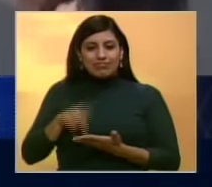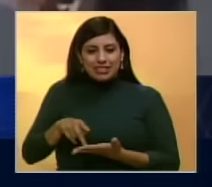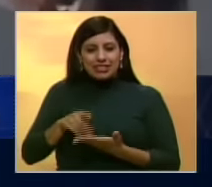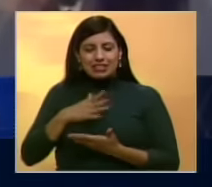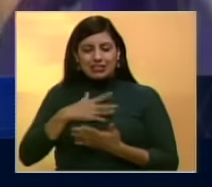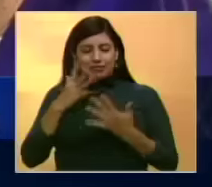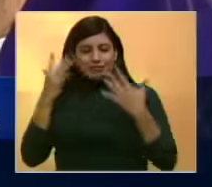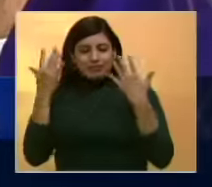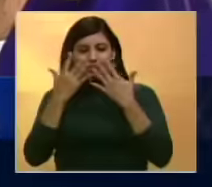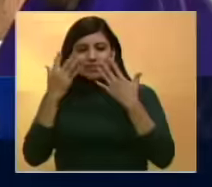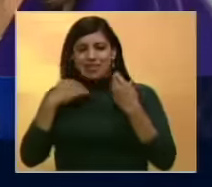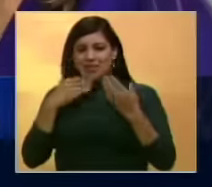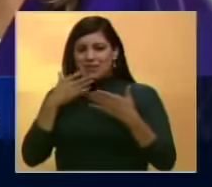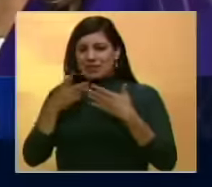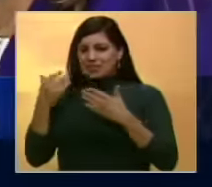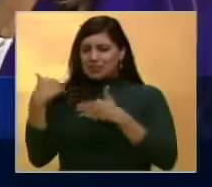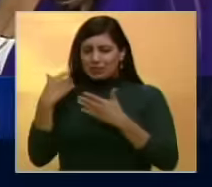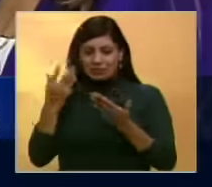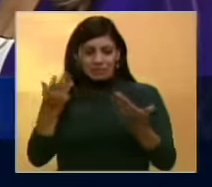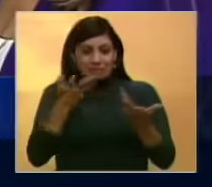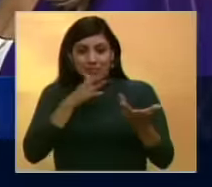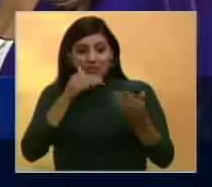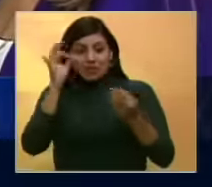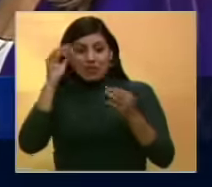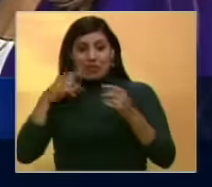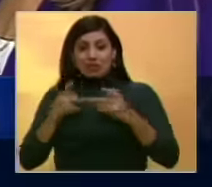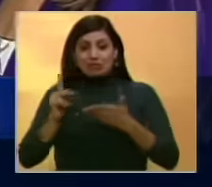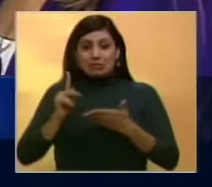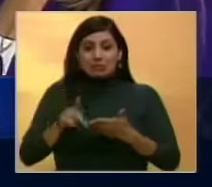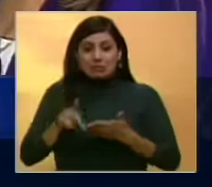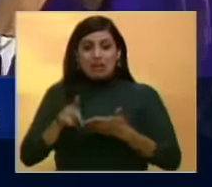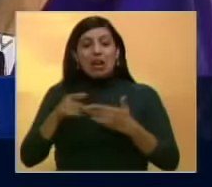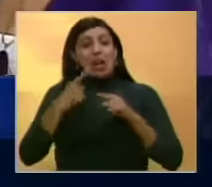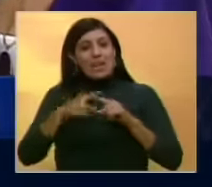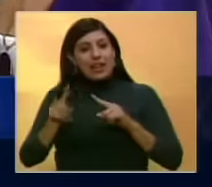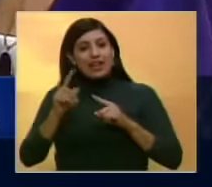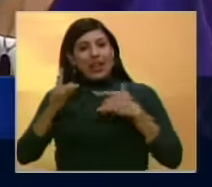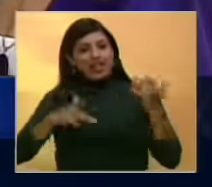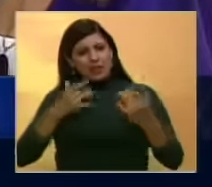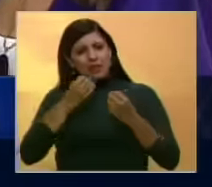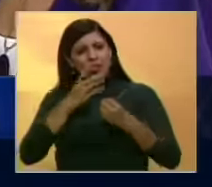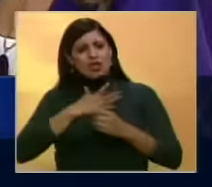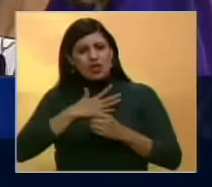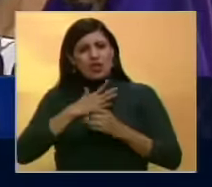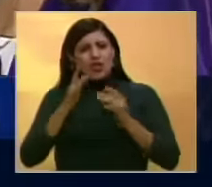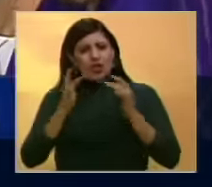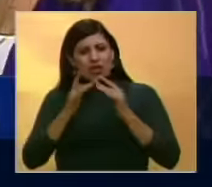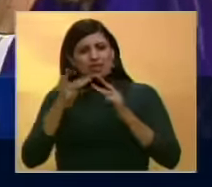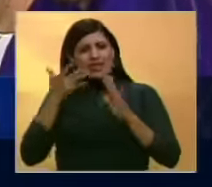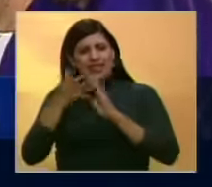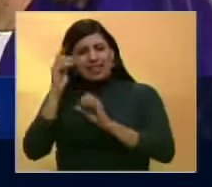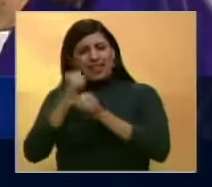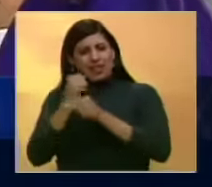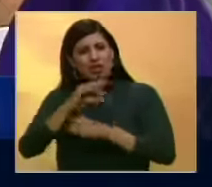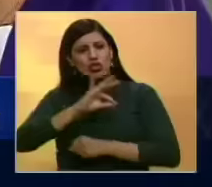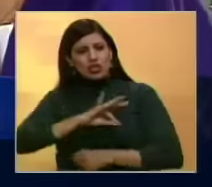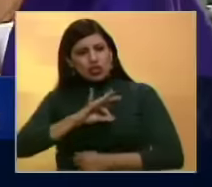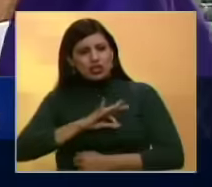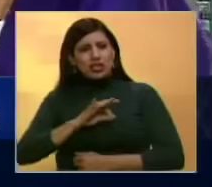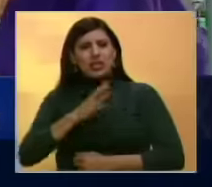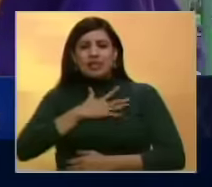dispersa no sé muy bien Qué es lo que me corresponde hacer pero espero que sean actividades muy bonitas que me ahorita me quiero involucrar mucho con lo que es la labor social